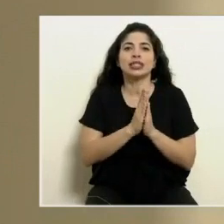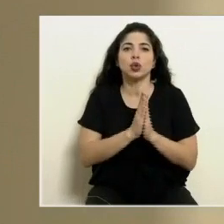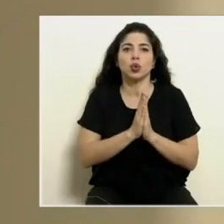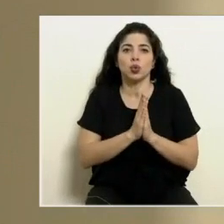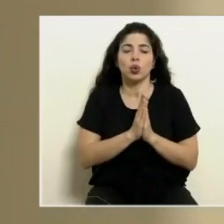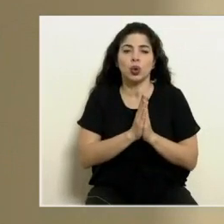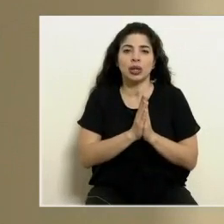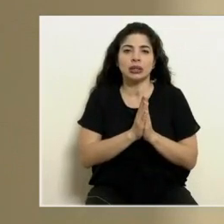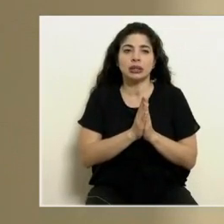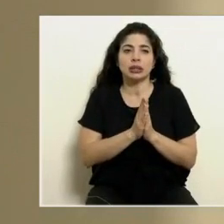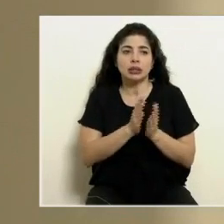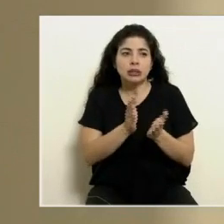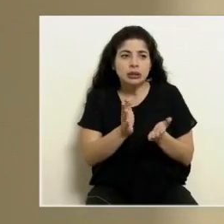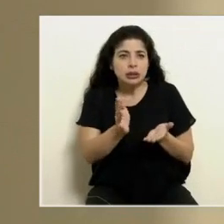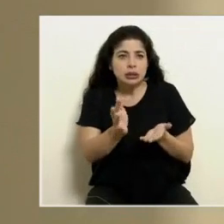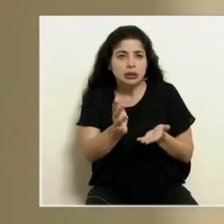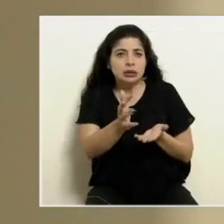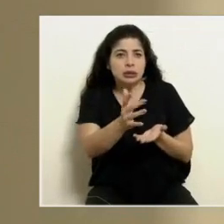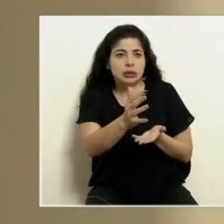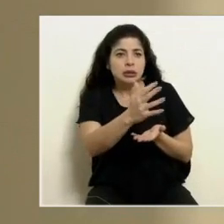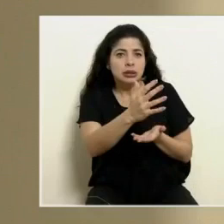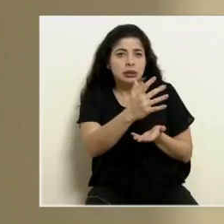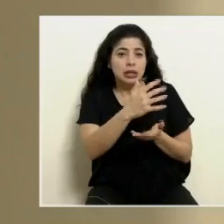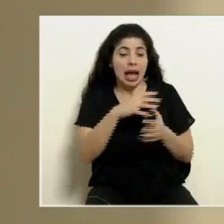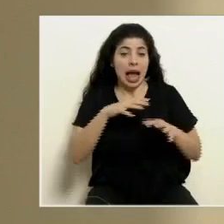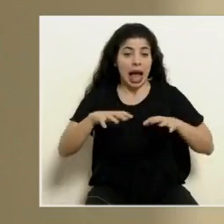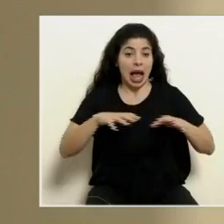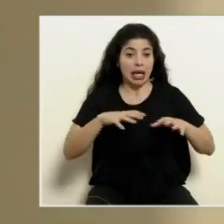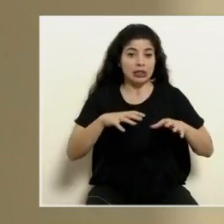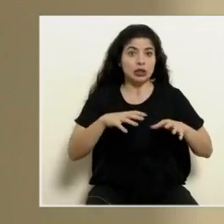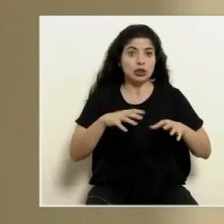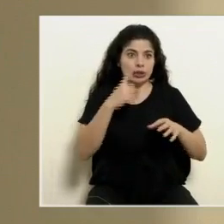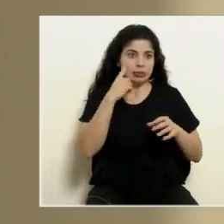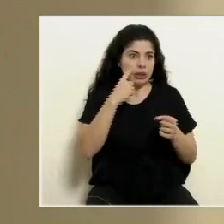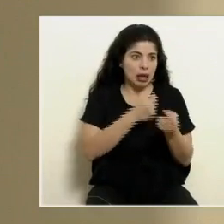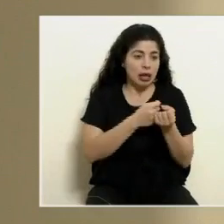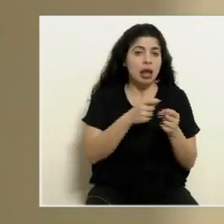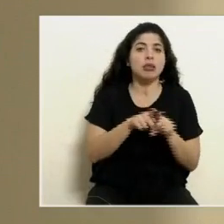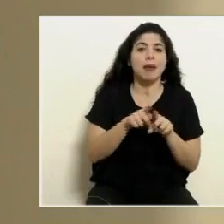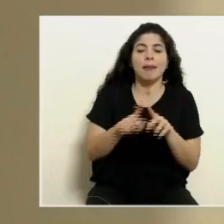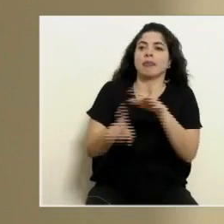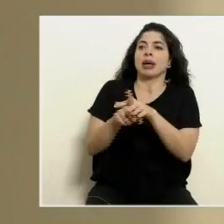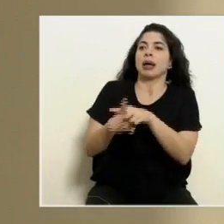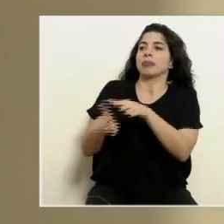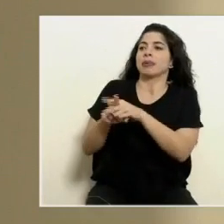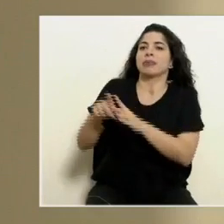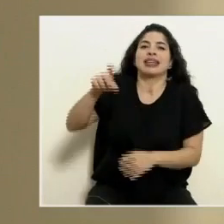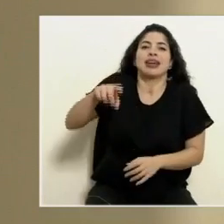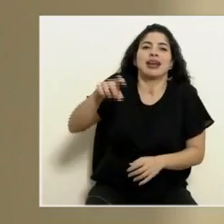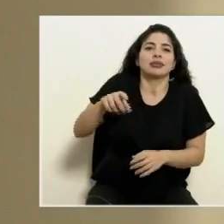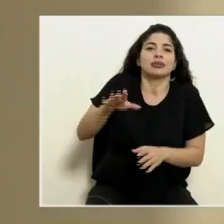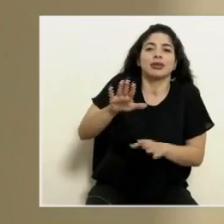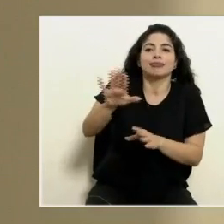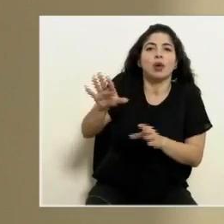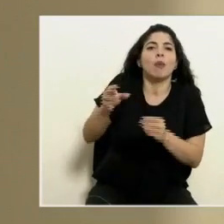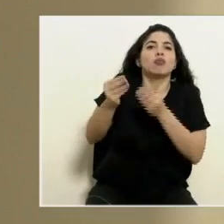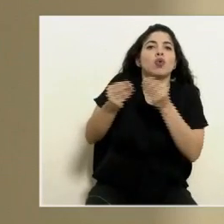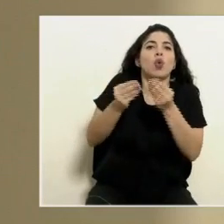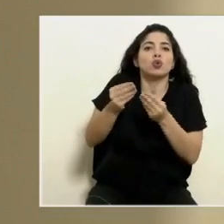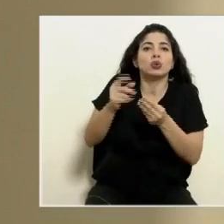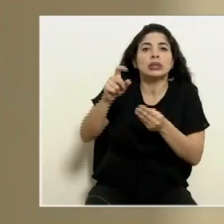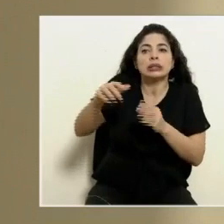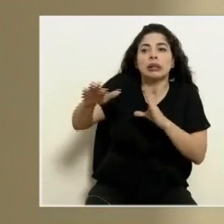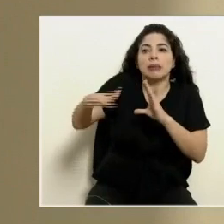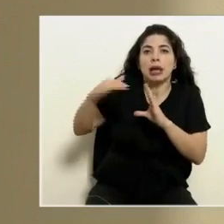han venido recopilando, no solamente en términos de acciones proactivas, sino también de necesidades de los sectores productivos. Esto está a cargo de la